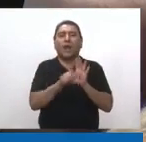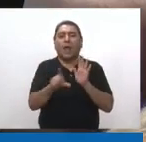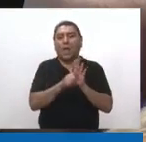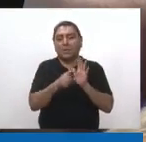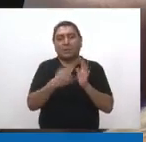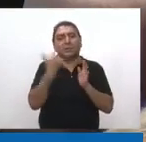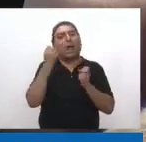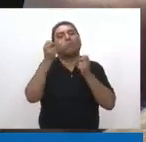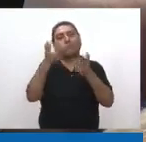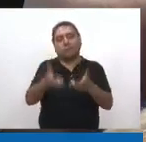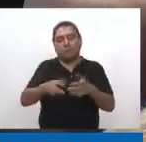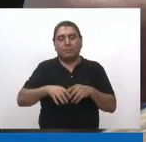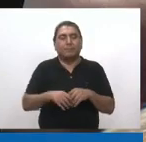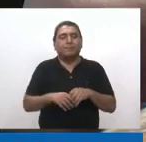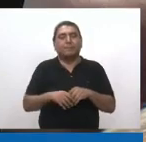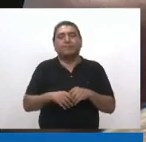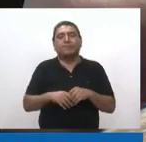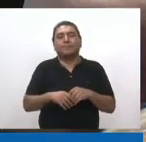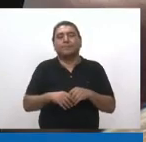lo dije,